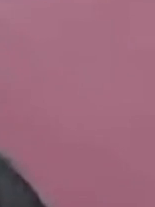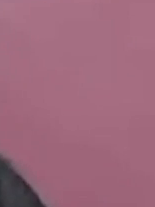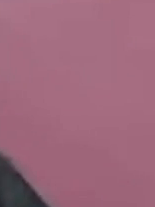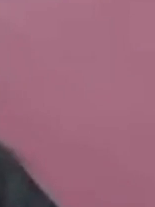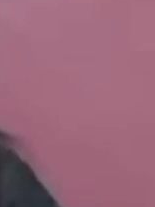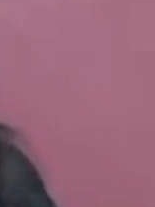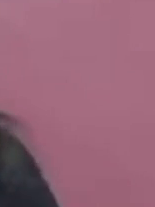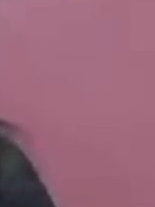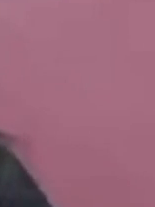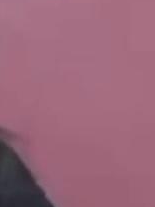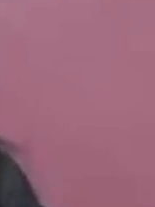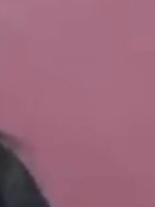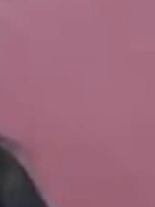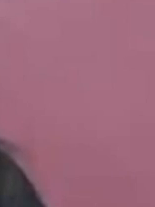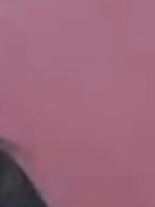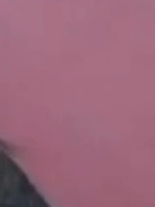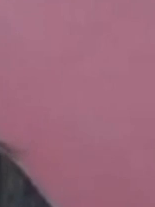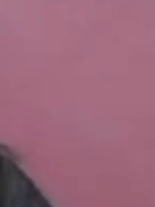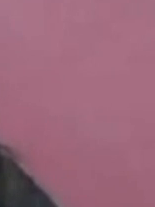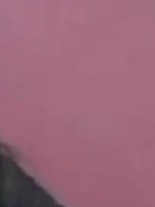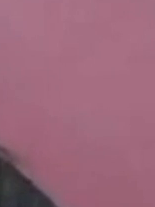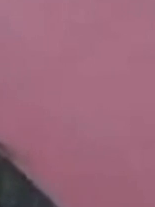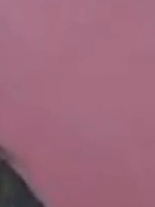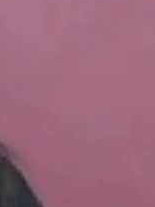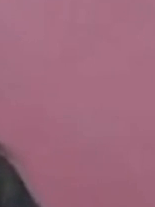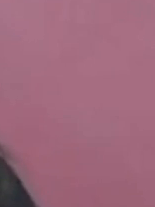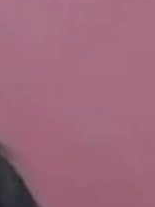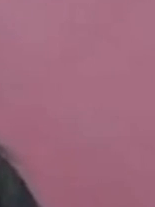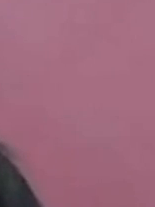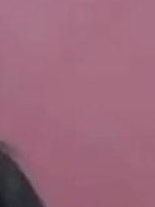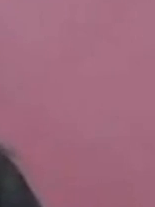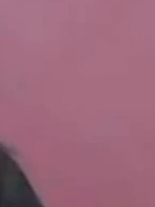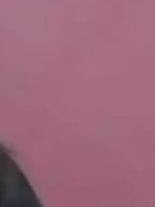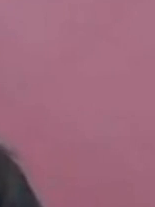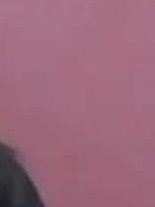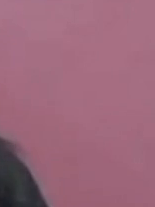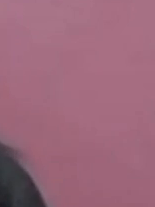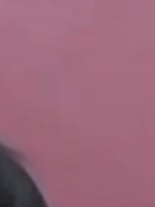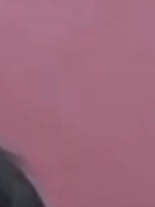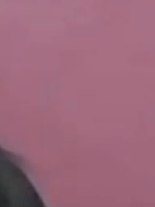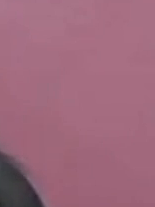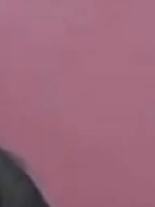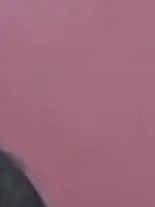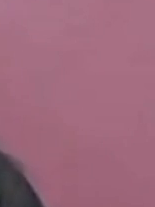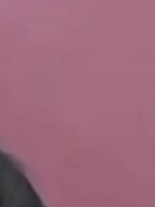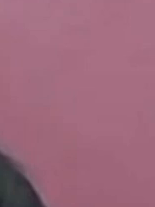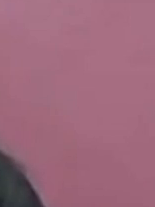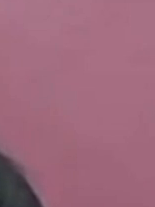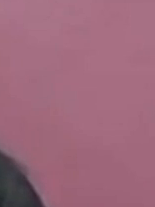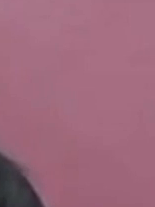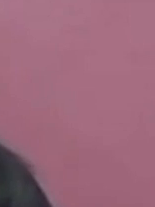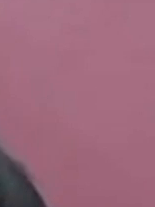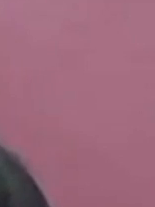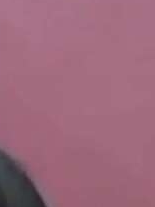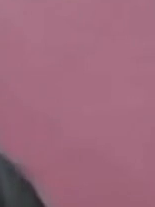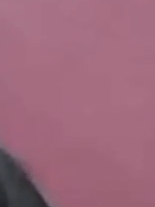que se haya dado. Y bueno, esto me parece importante de hablar, porque creo que todos están muy enfocados en que el cine siempre